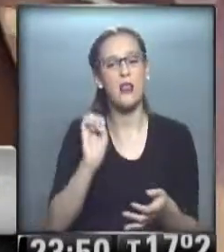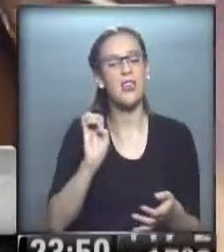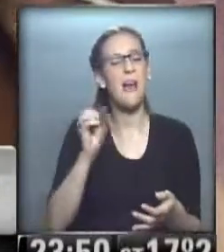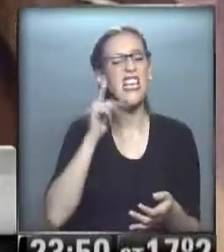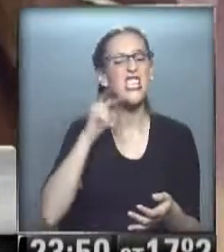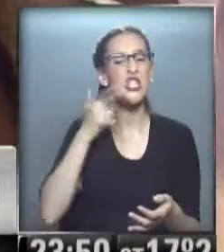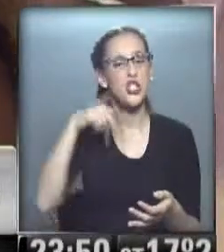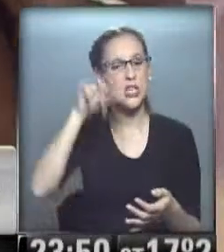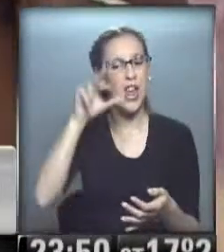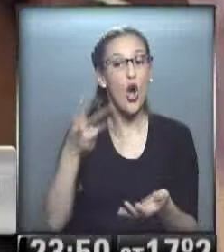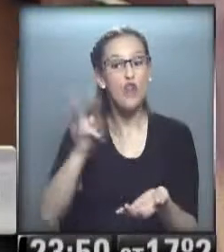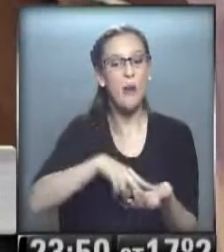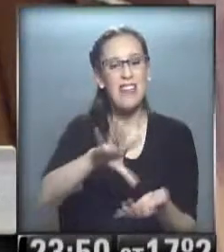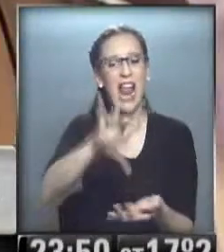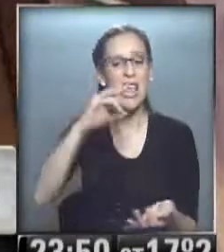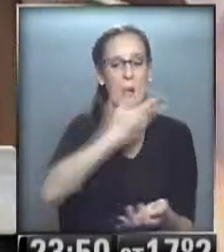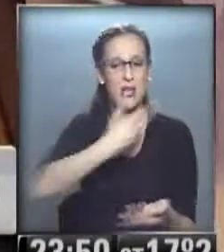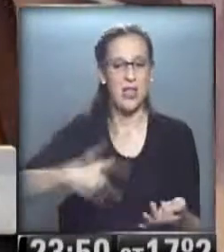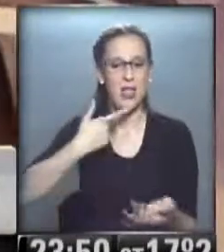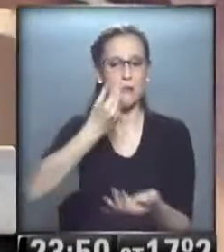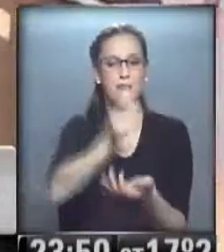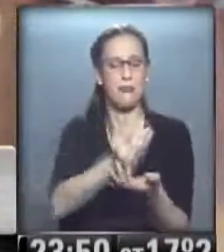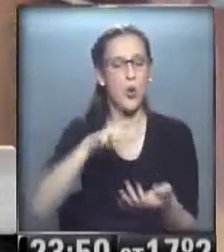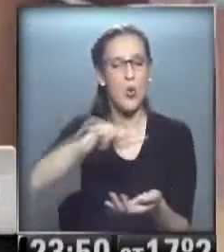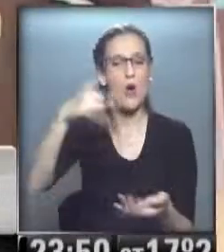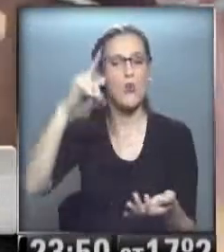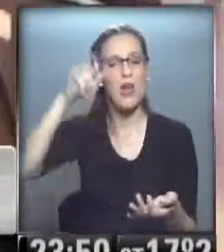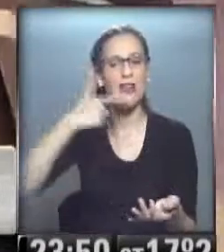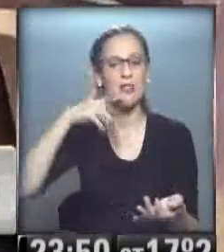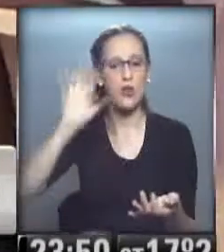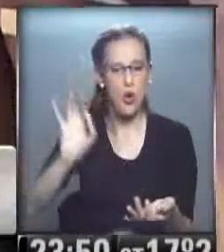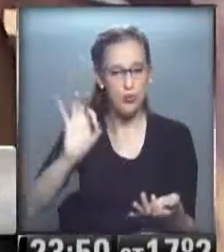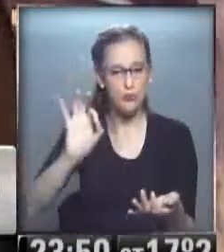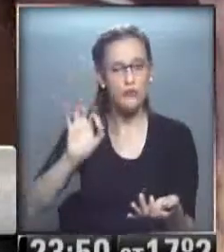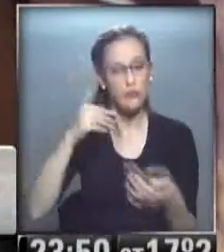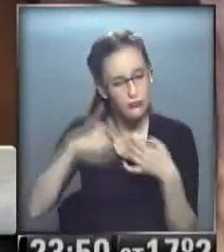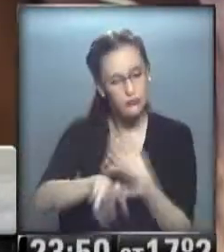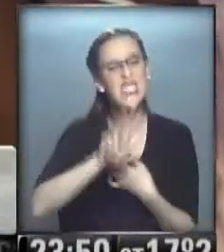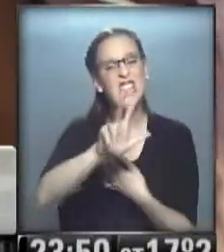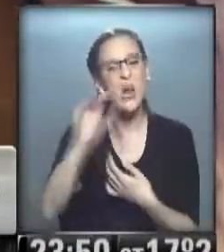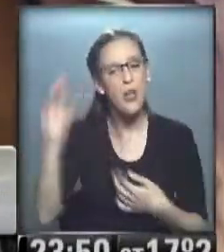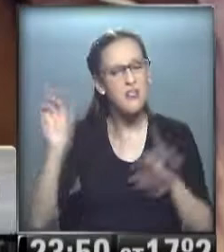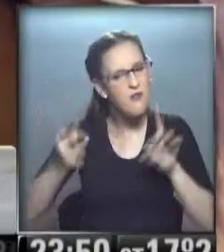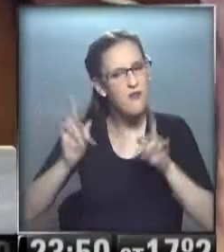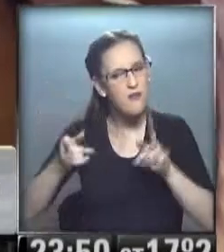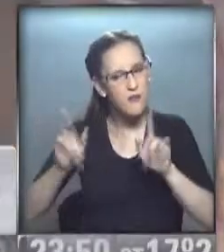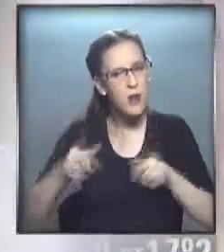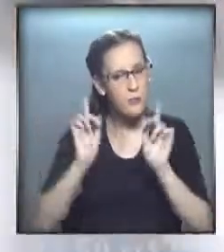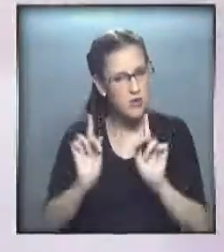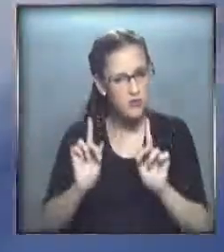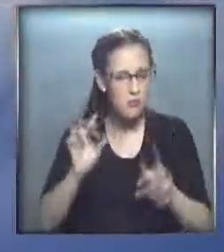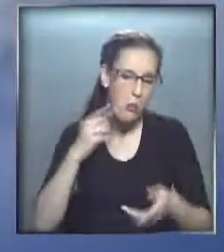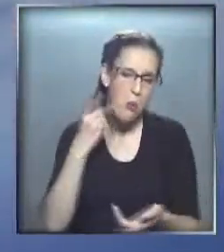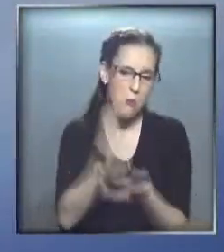reelegida presidenta del Consejo de Transformaciones Sociales de la UNESCO, cargo que ejercerá por tercera vez consecutiva.